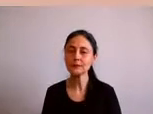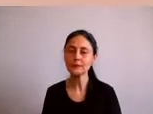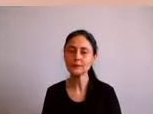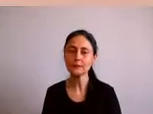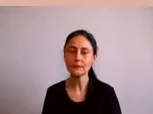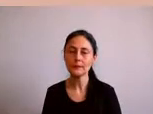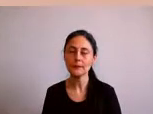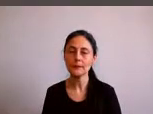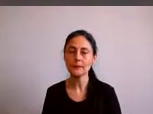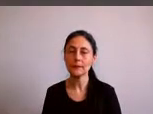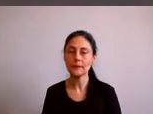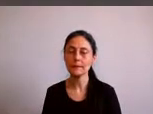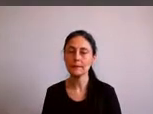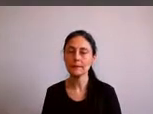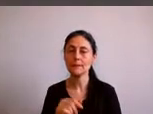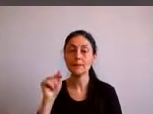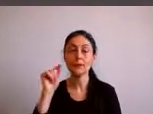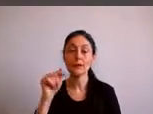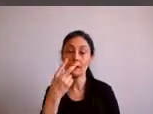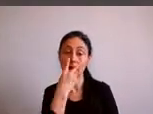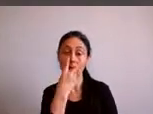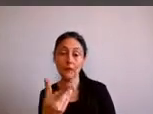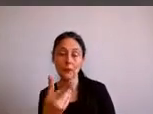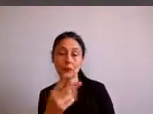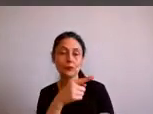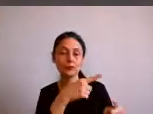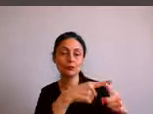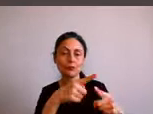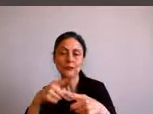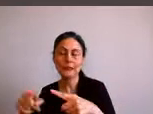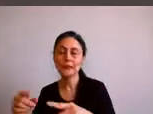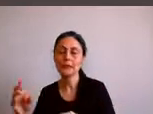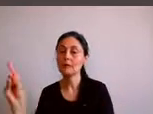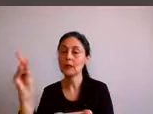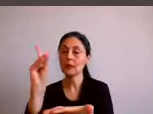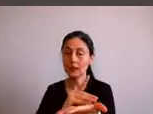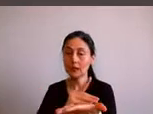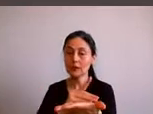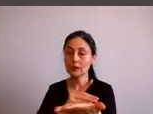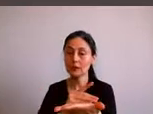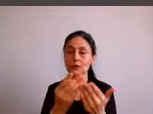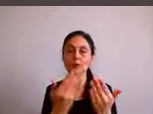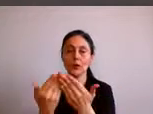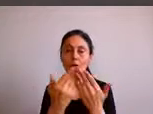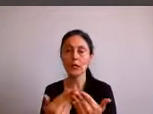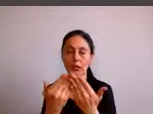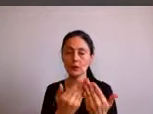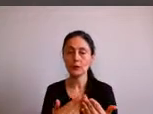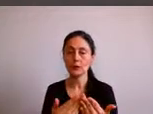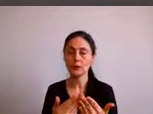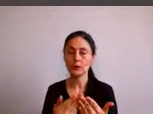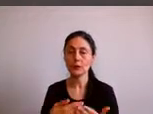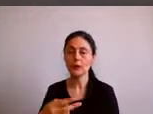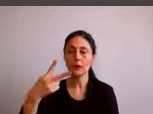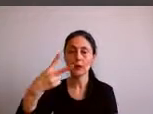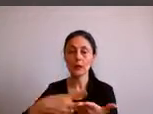Y ahí vemos otros datos, otros estudios, ya desde el 2011 que se veía que Chile estábamos